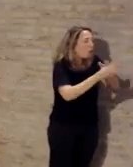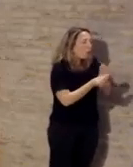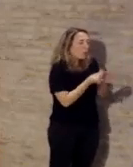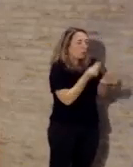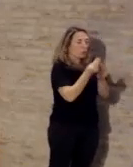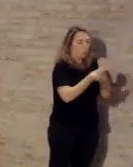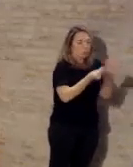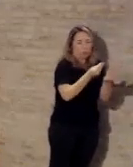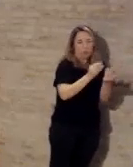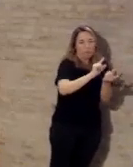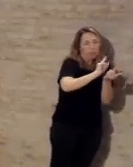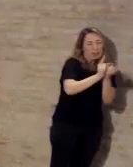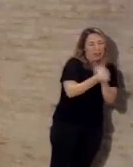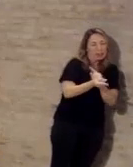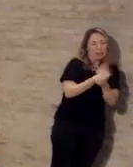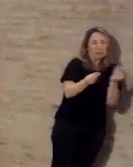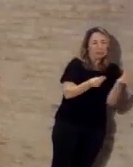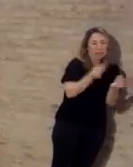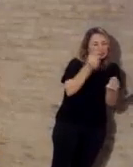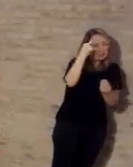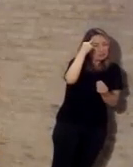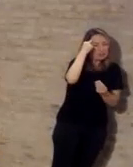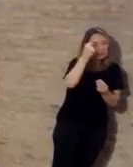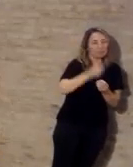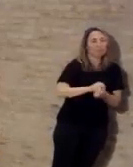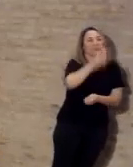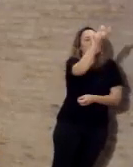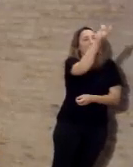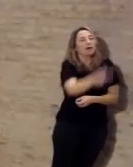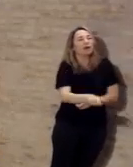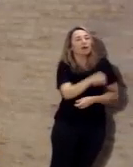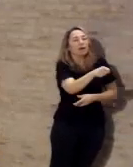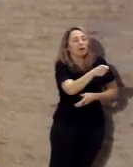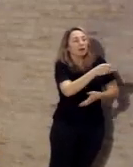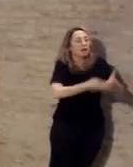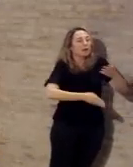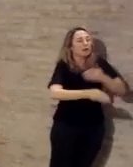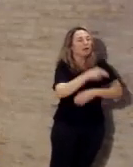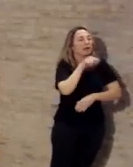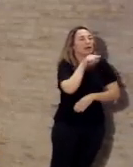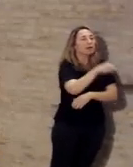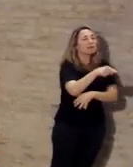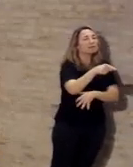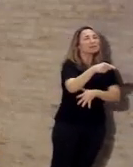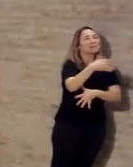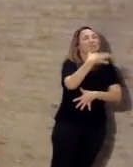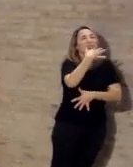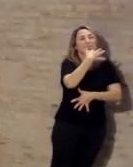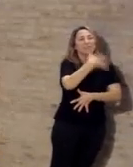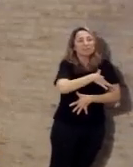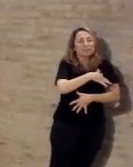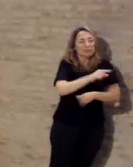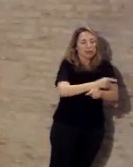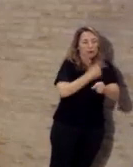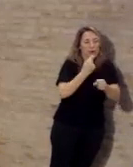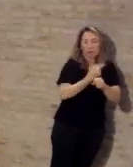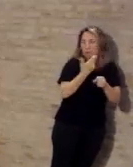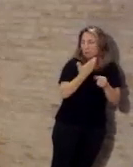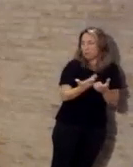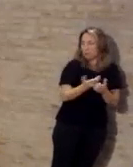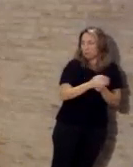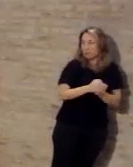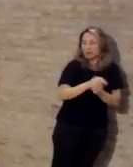expresar lo mismo que sucede si la persona tiene alguna dificultad en la comprensión